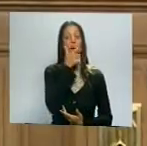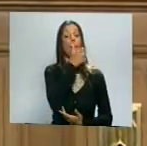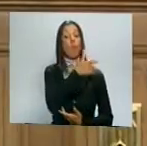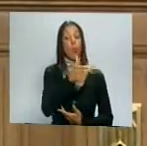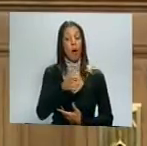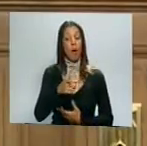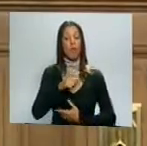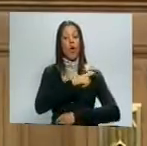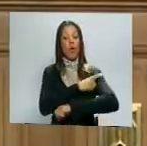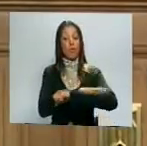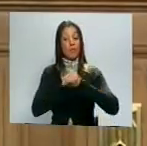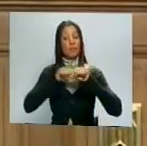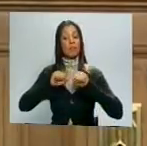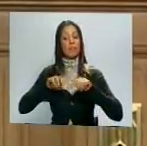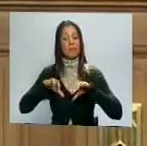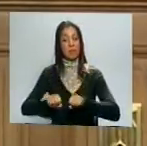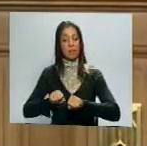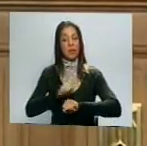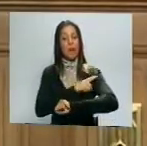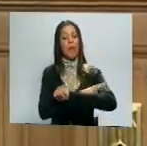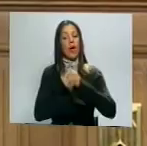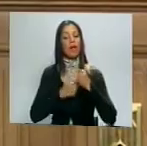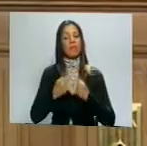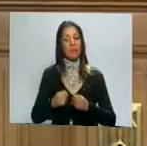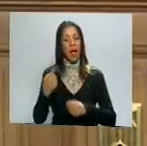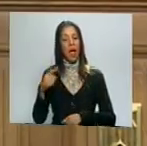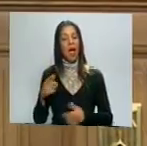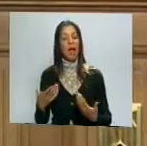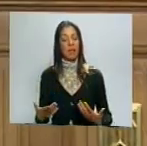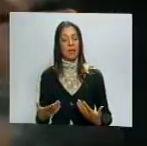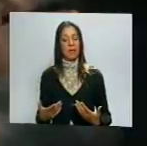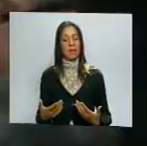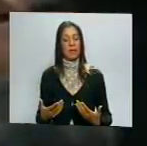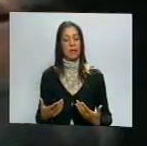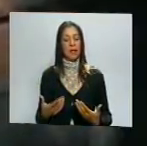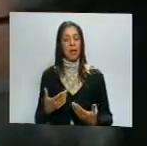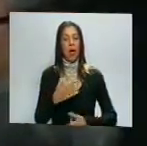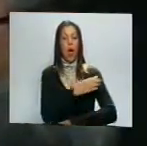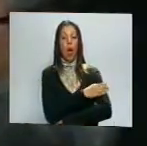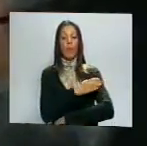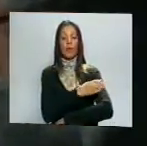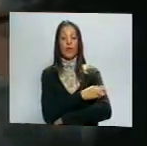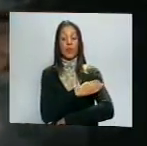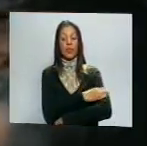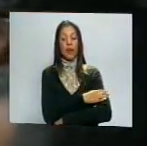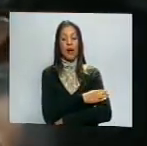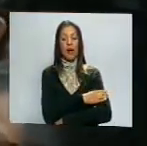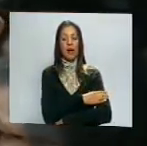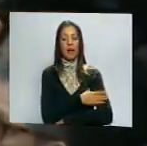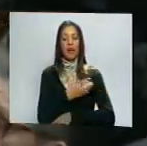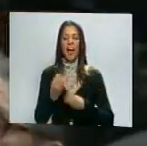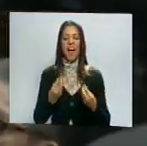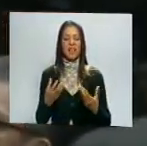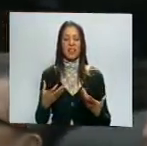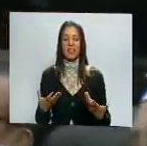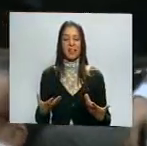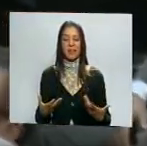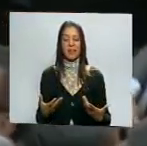no es de ellos, el poder lo tiene el pueblo. Y entonces resulta que ellos lo que hicieron fue